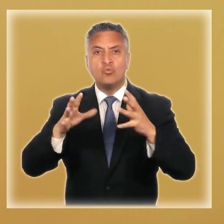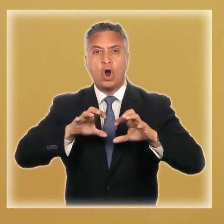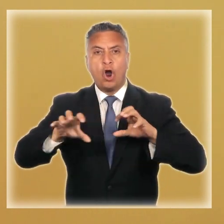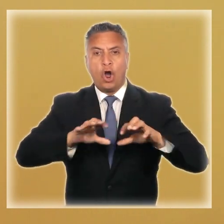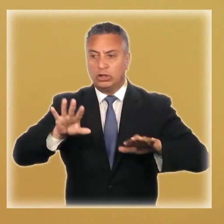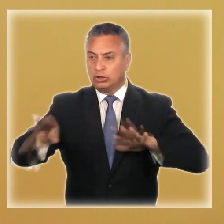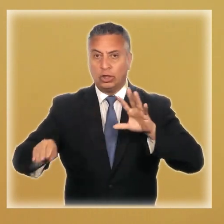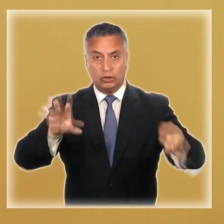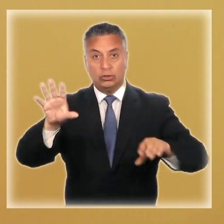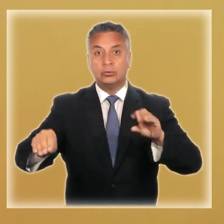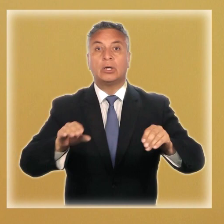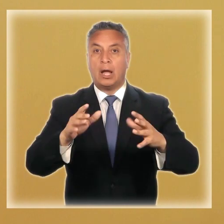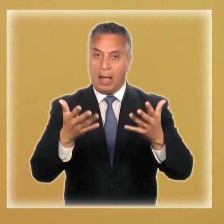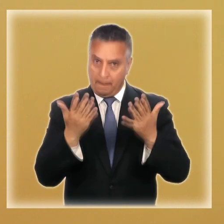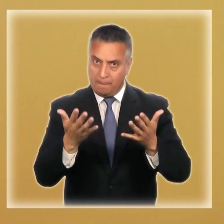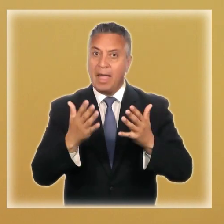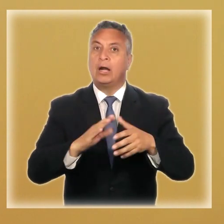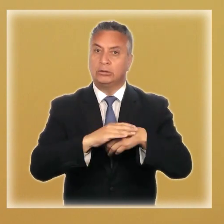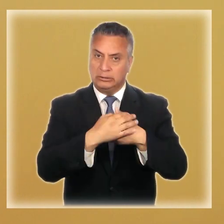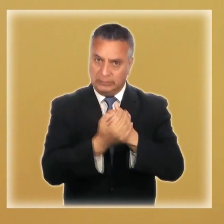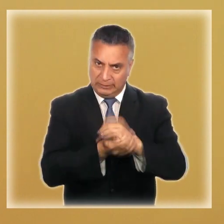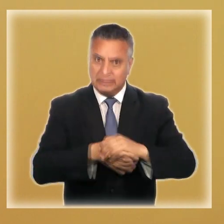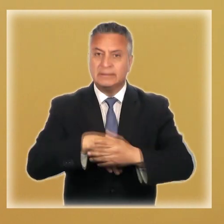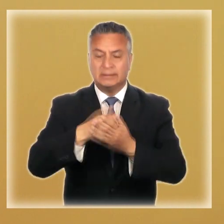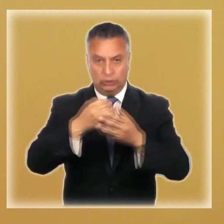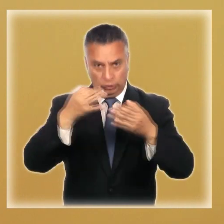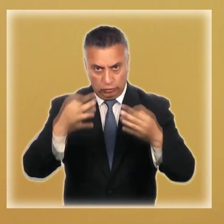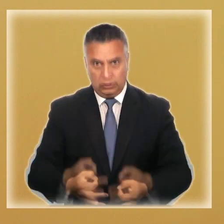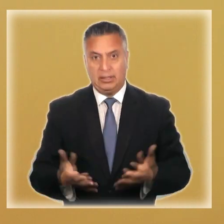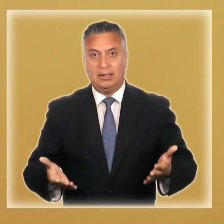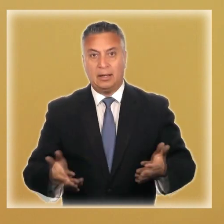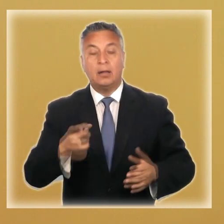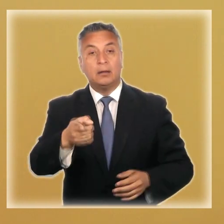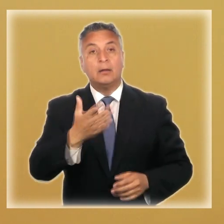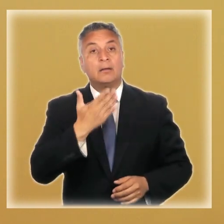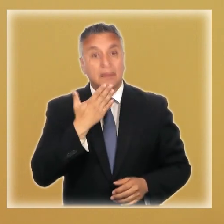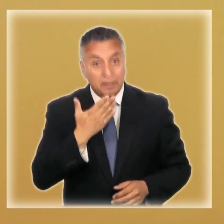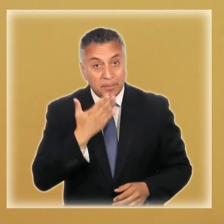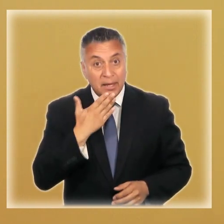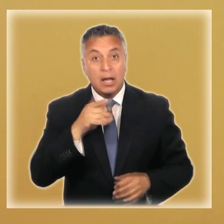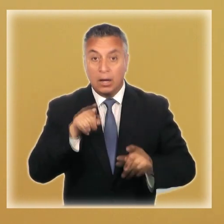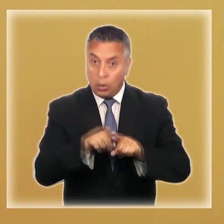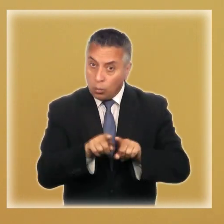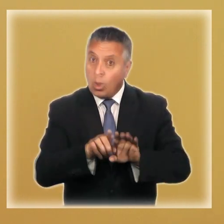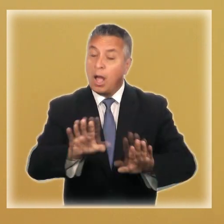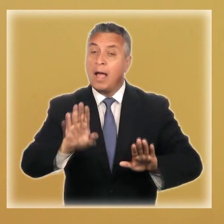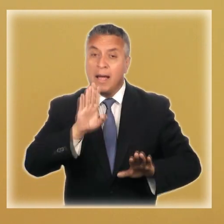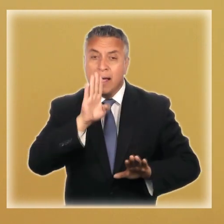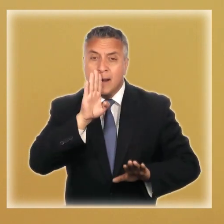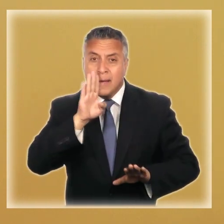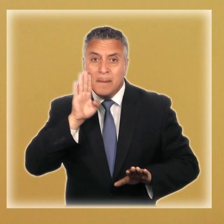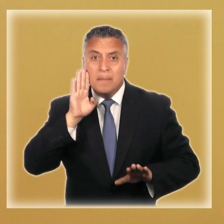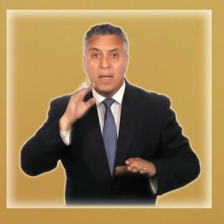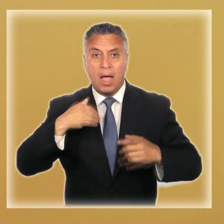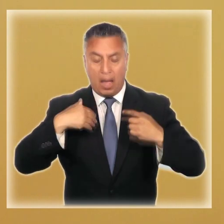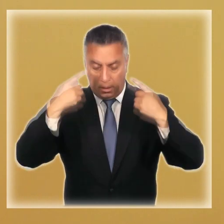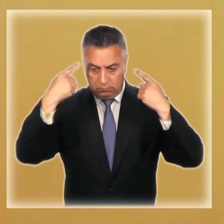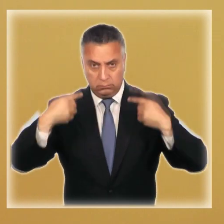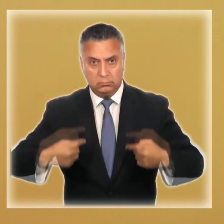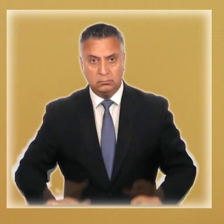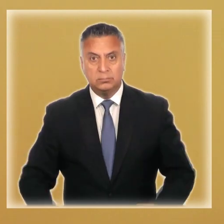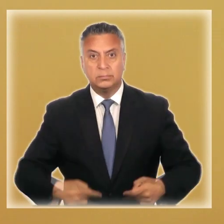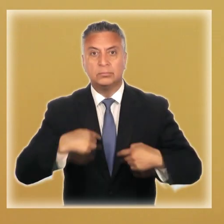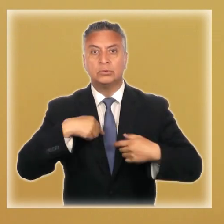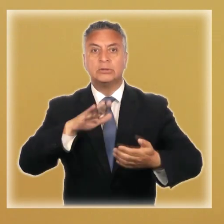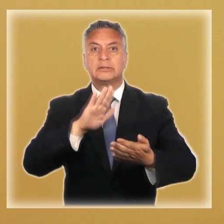muchas cosas. Fundamental lavarnos las manos de manera correcta. Pero también tenemos que tener una higiene personal que sea benéfica